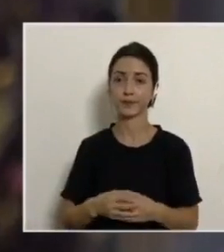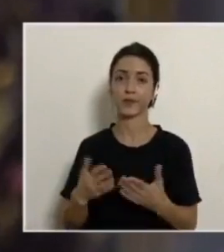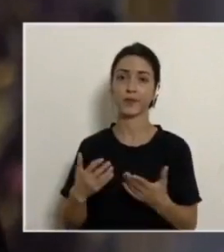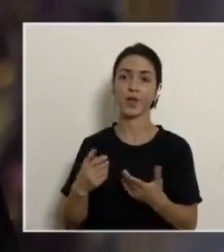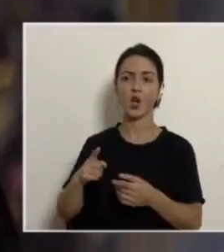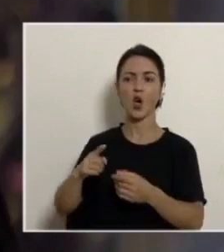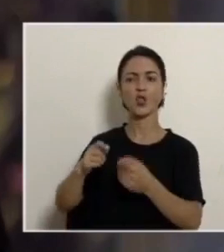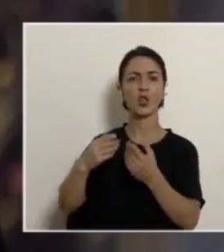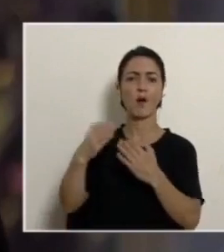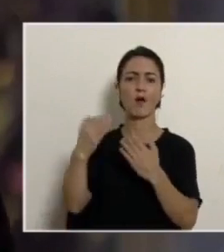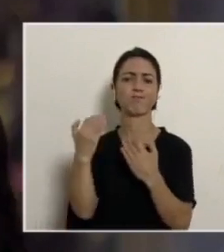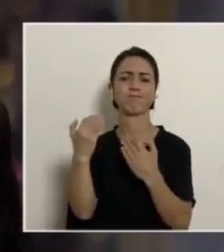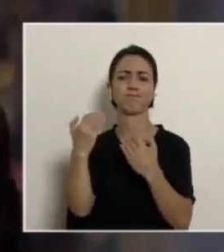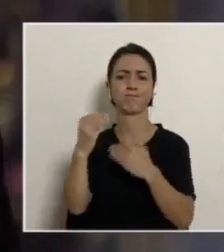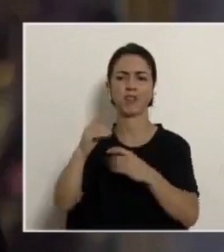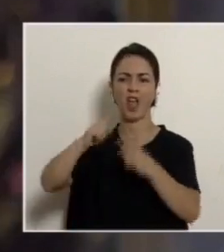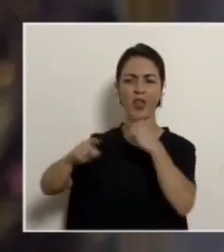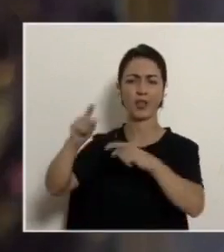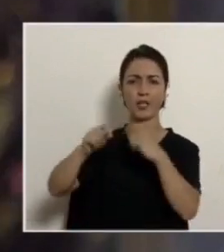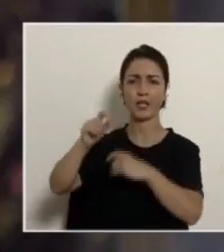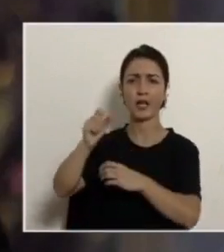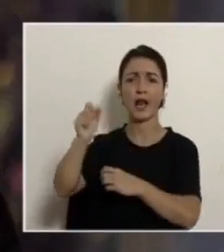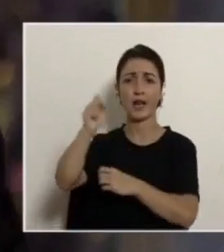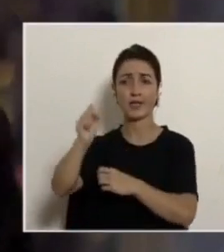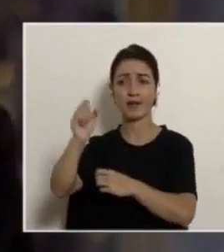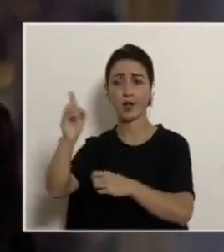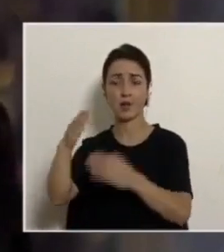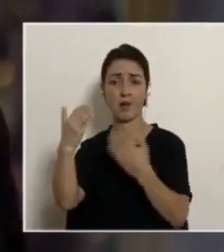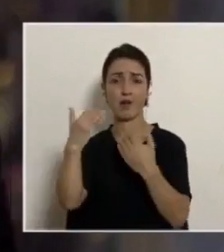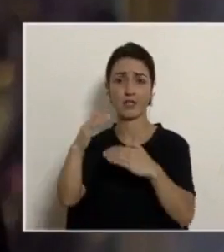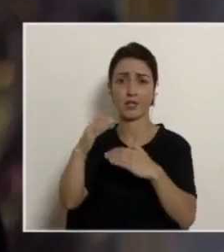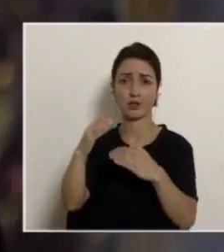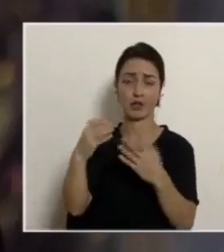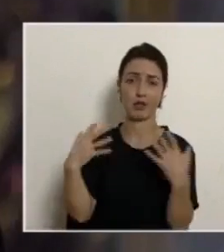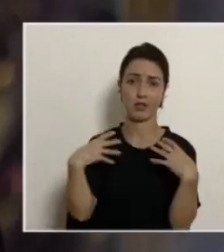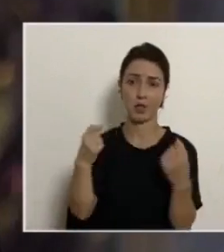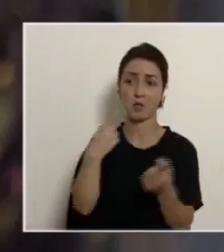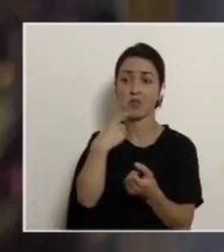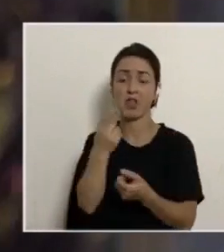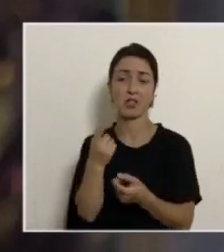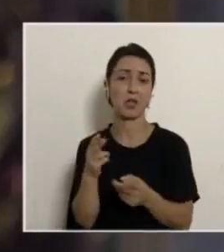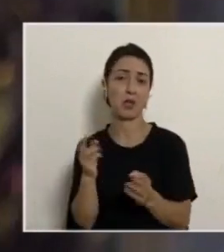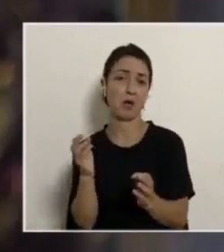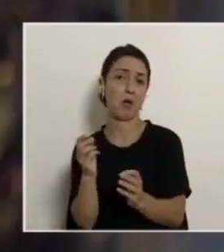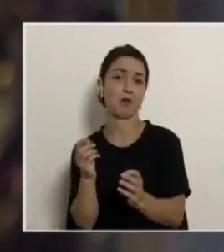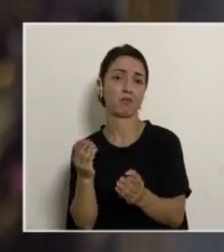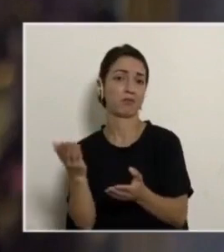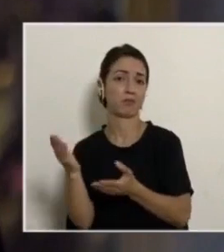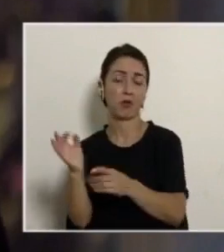criticar la restricción sanitaria de fin de semana, que pareciera que dicen que no va a estar resultando ningún